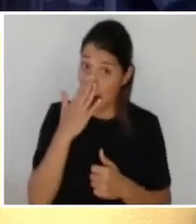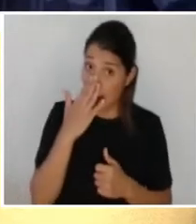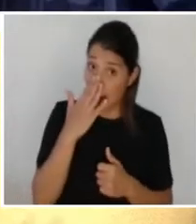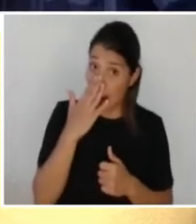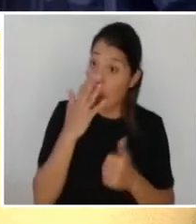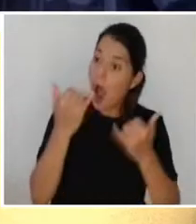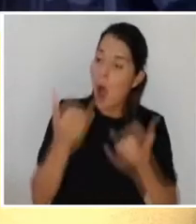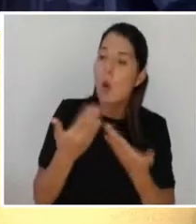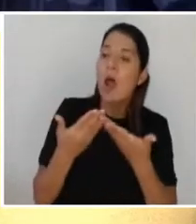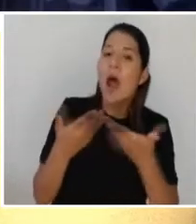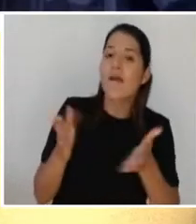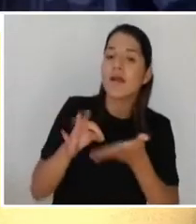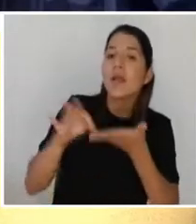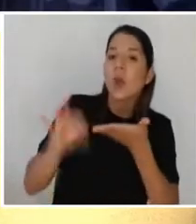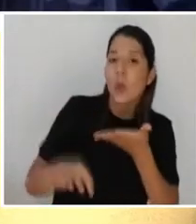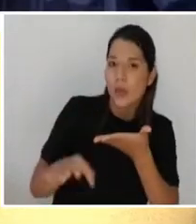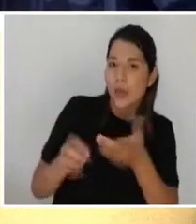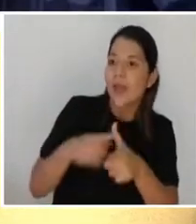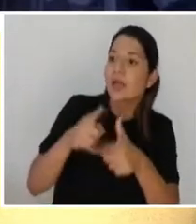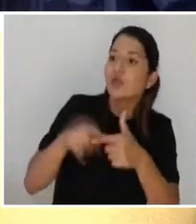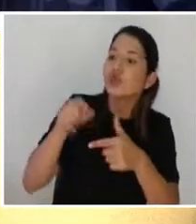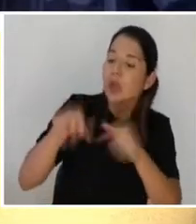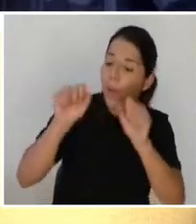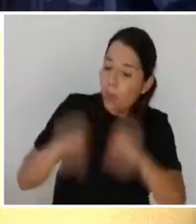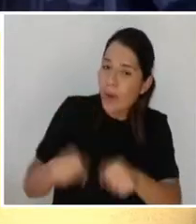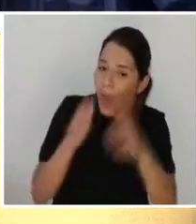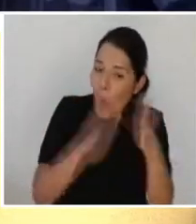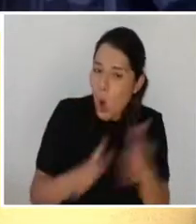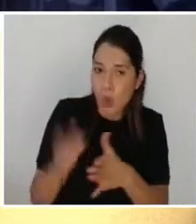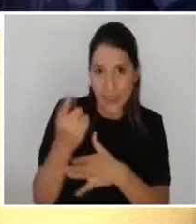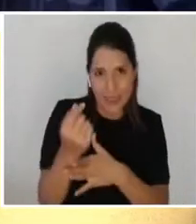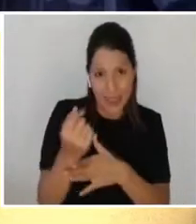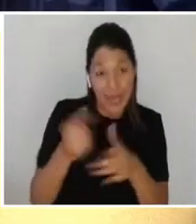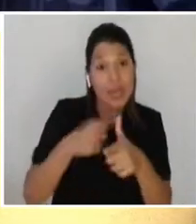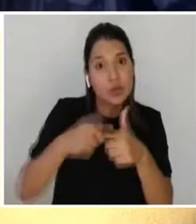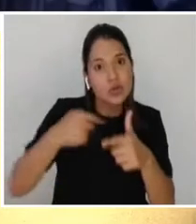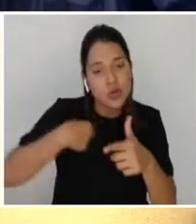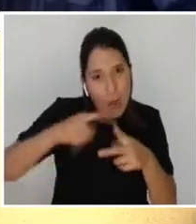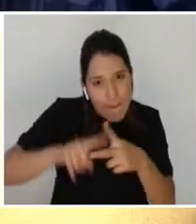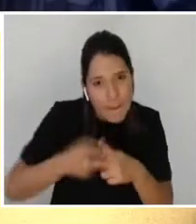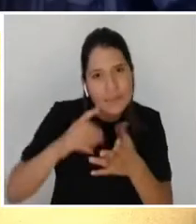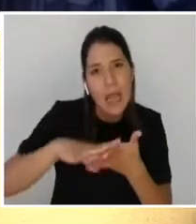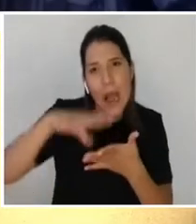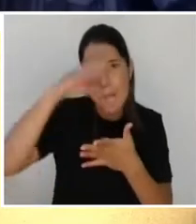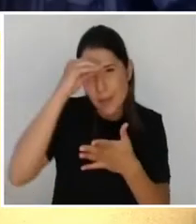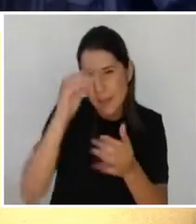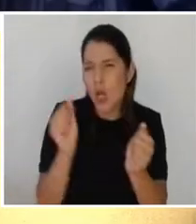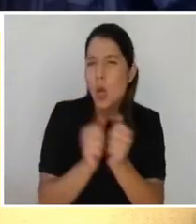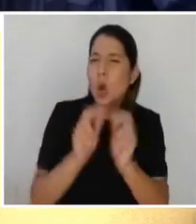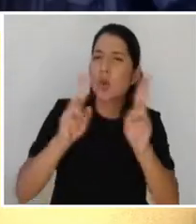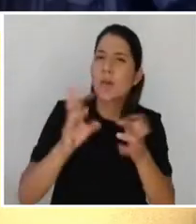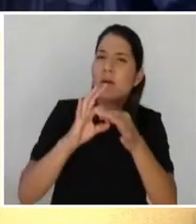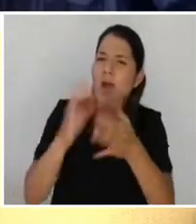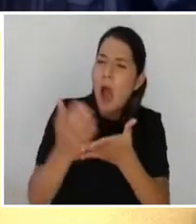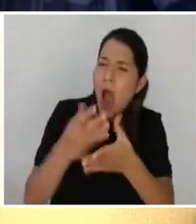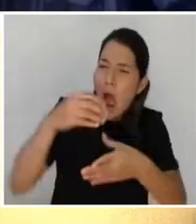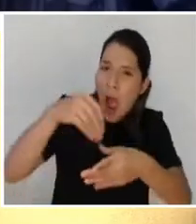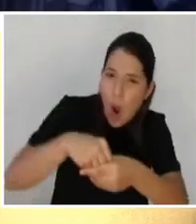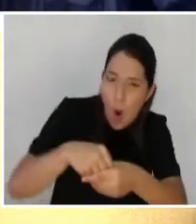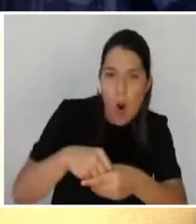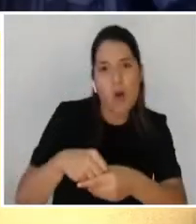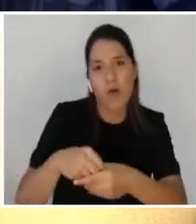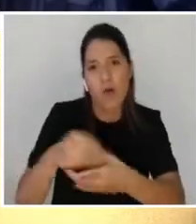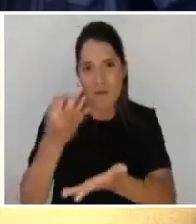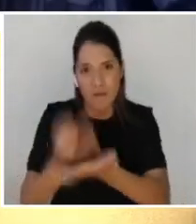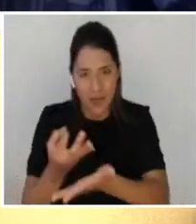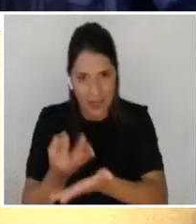para que así pueda dividir su dinero. Empecé a capacitarme con temas de ahorro y finanzas y ese tipo de cosas, y aprendí que